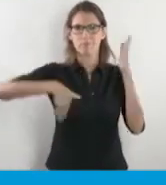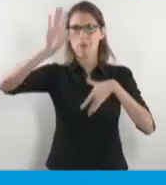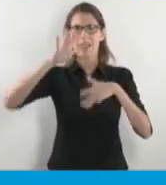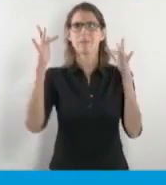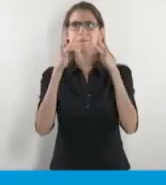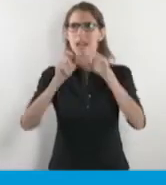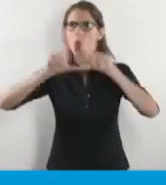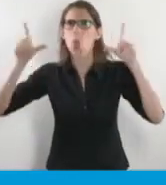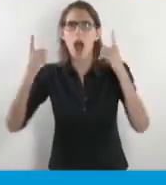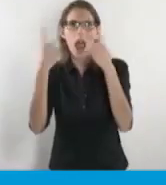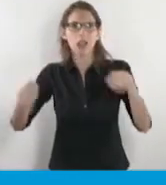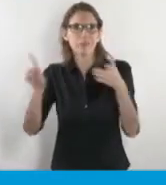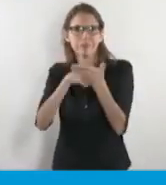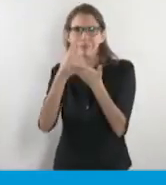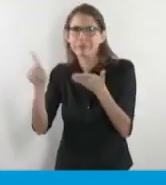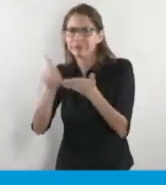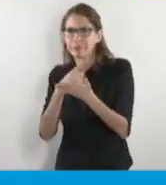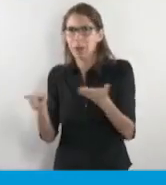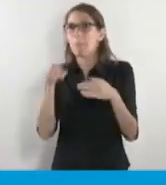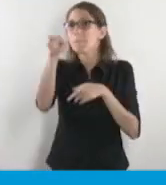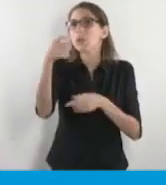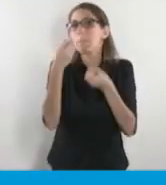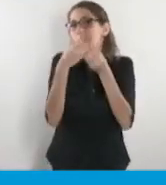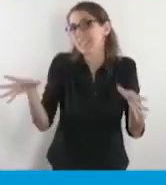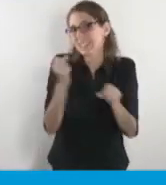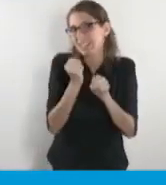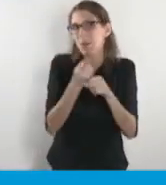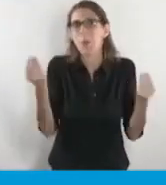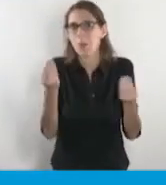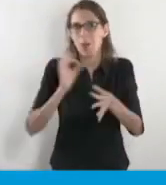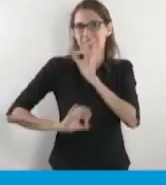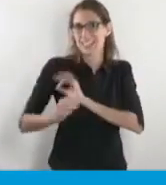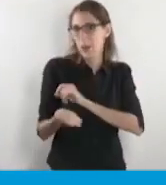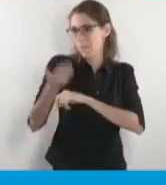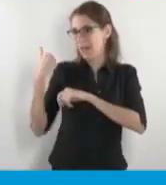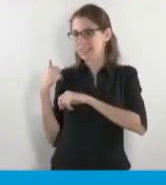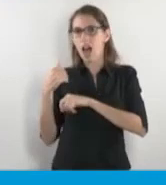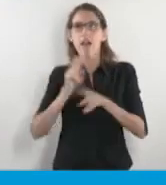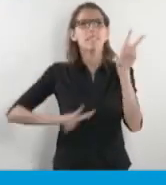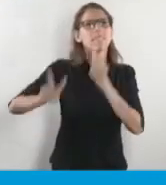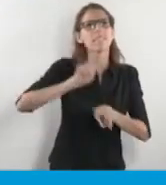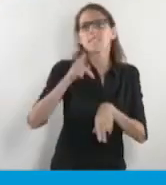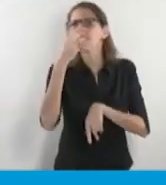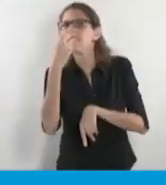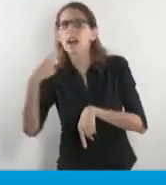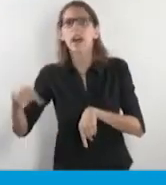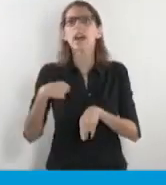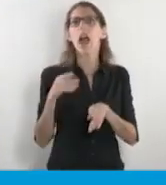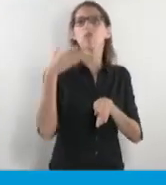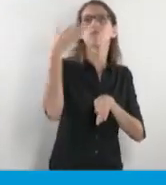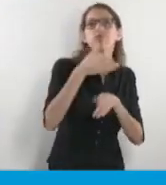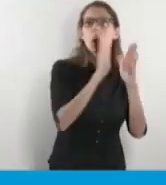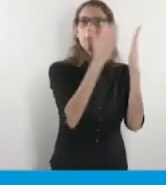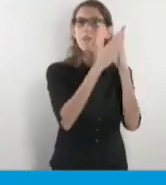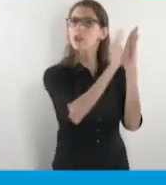un bibliotecario digamos que empezó el siglo pasado como vos con su búsqueda vocacional éste como tener que ver